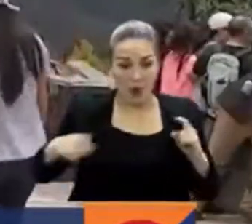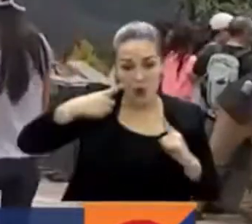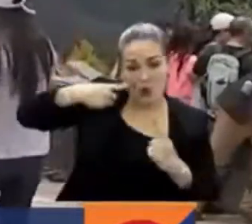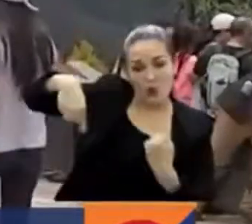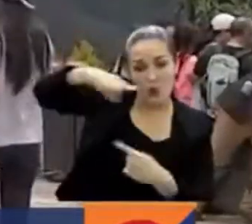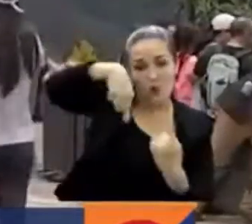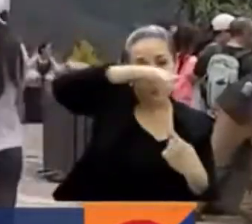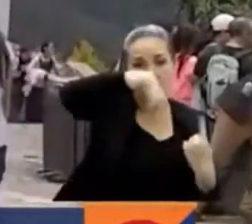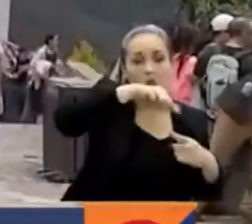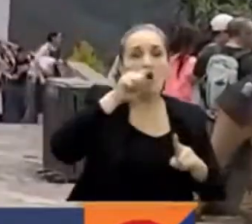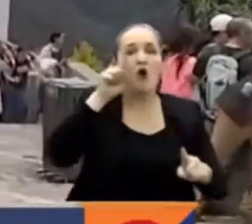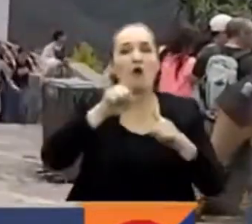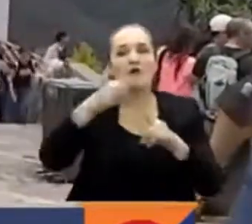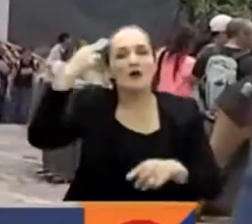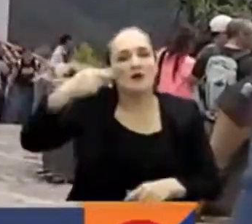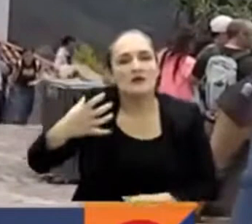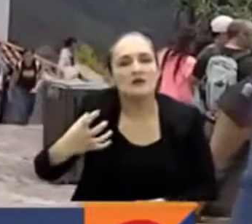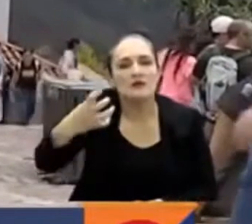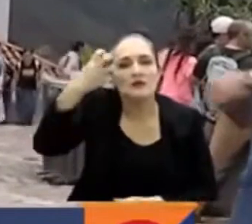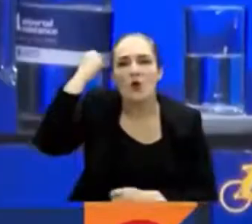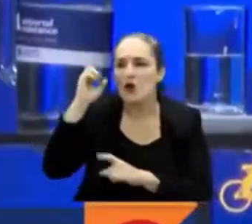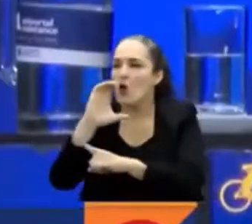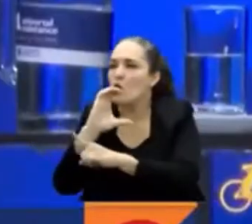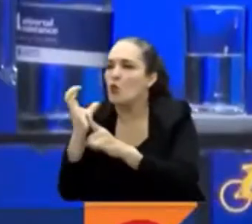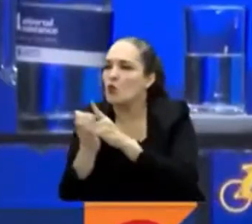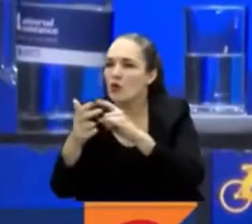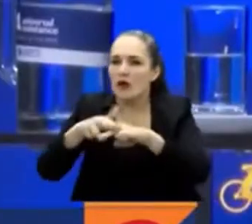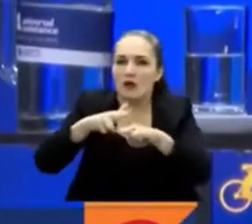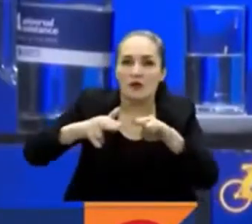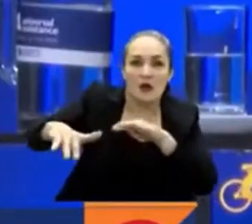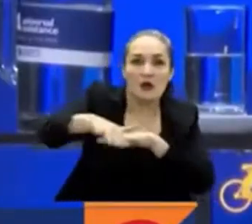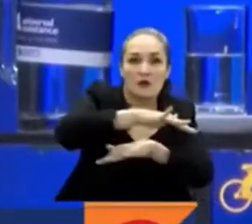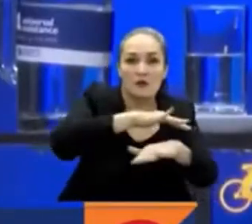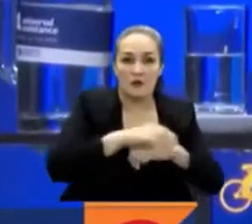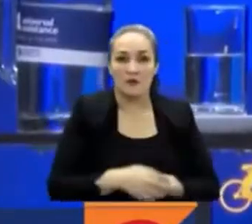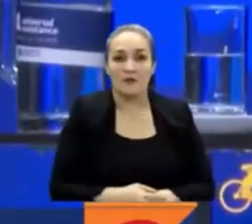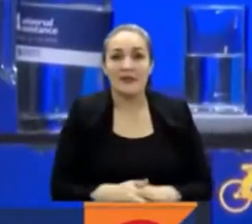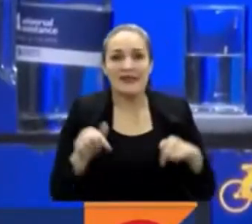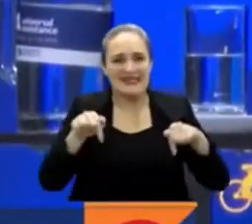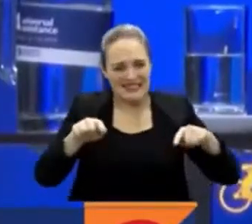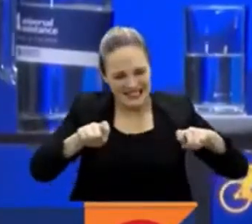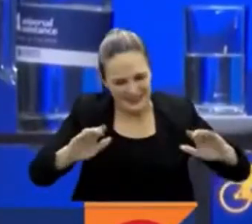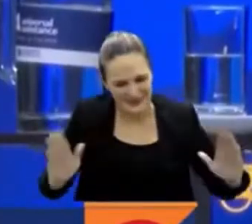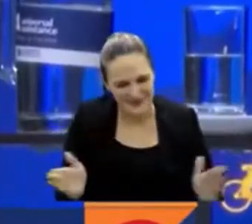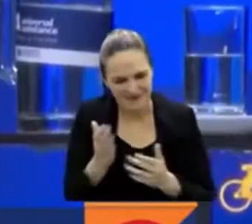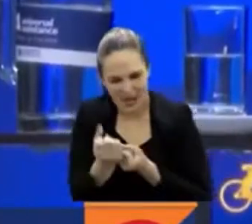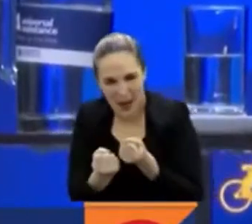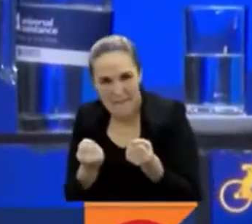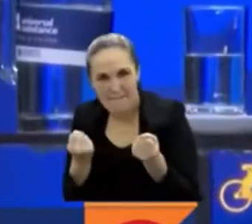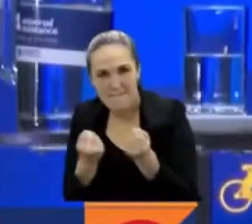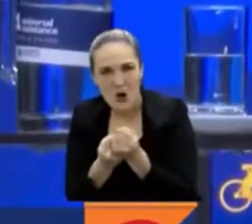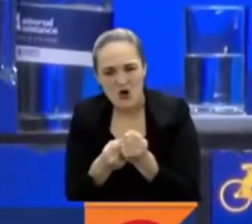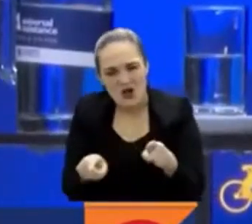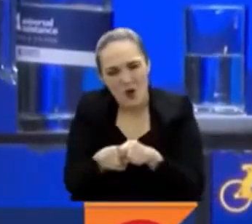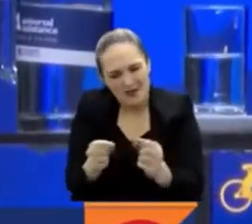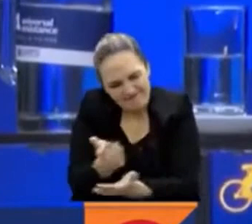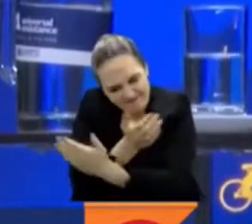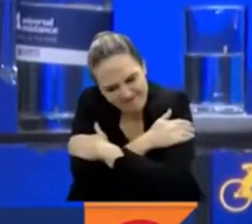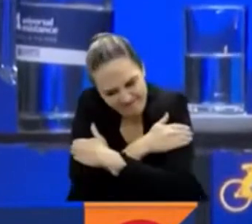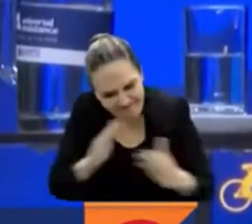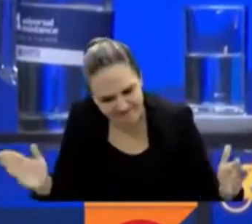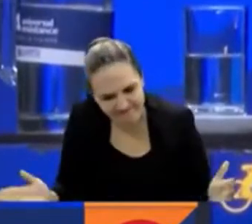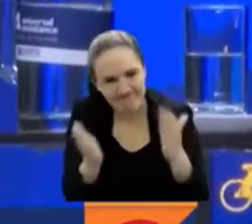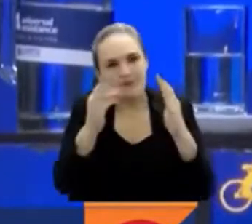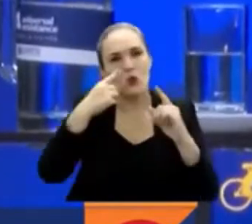estar enfocado al patrimonio histórico, cultural y natural. Un sector que necesita un empujón, un respaldo, un abrazo enorme en este